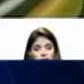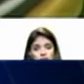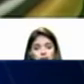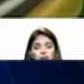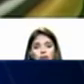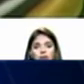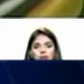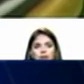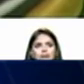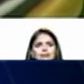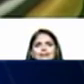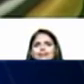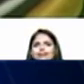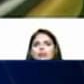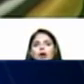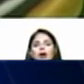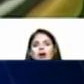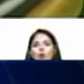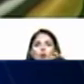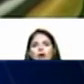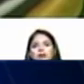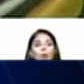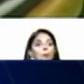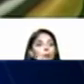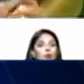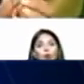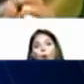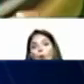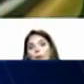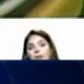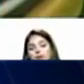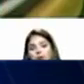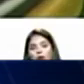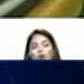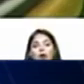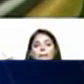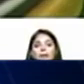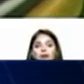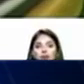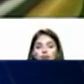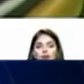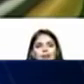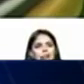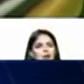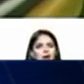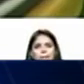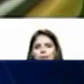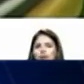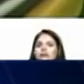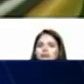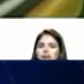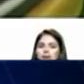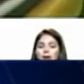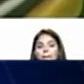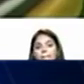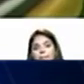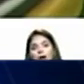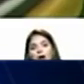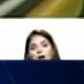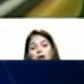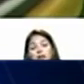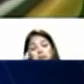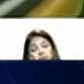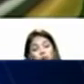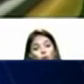audiencias públicas o privadas con la participación de las víctimas y los